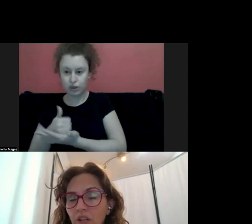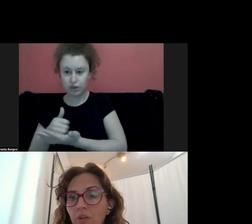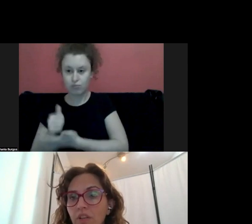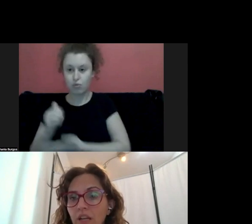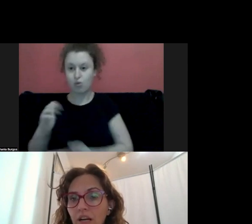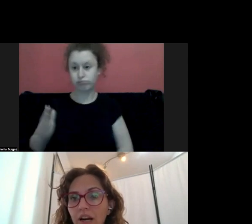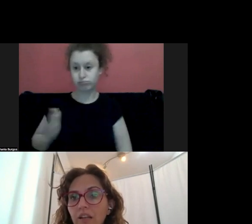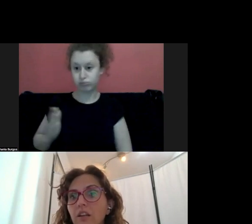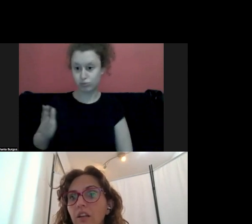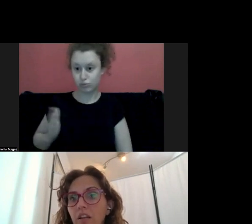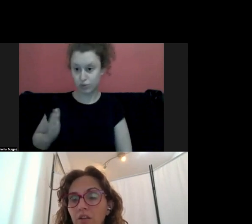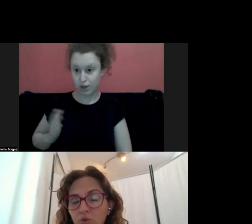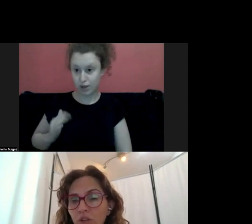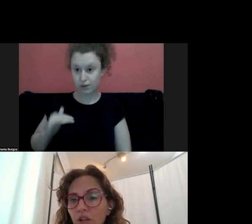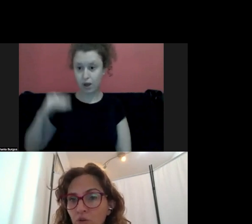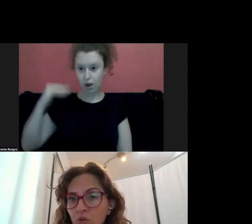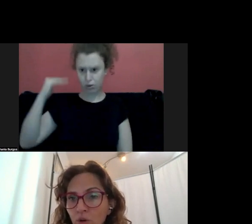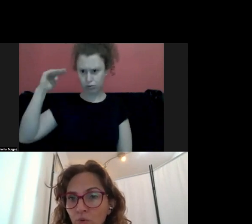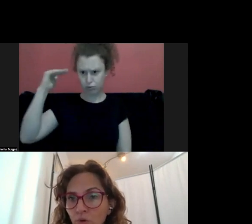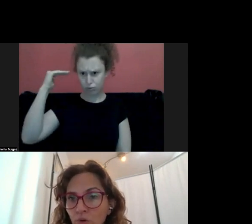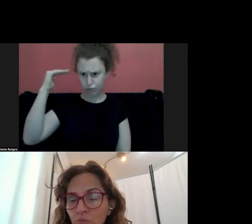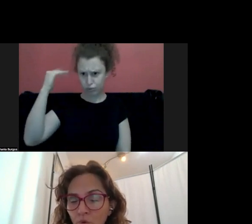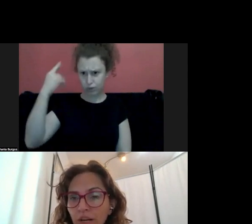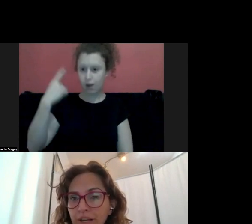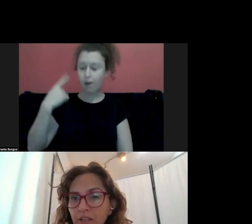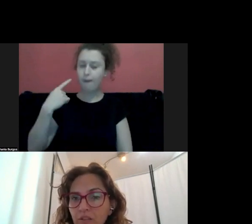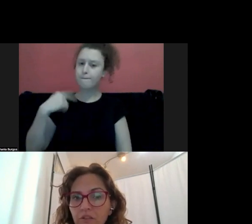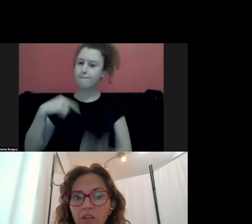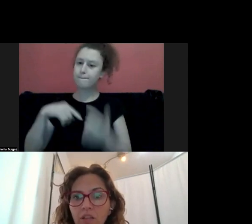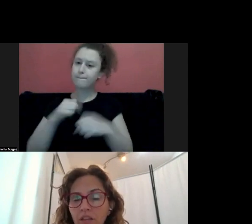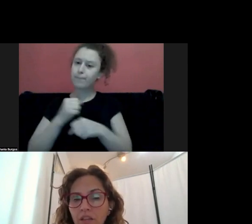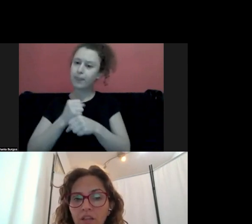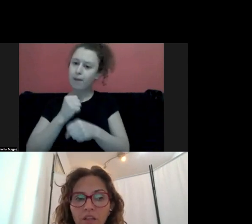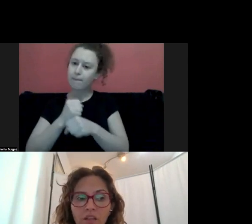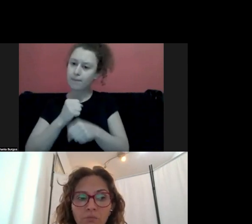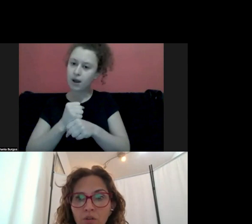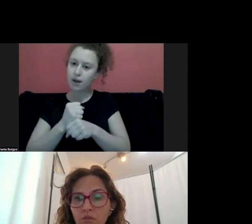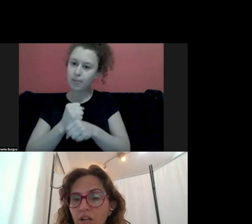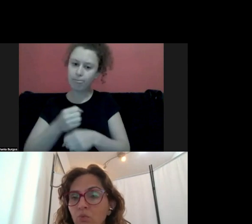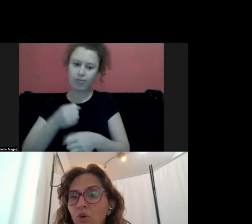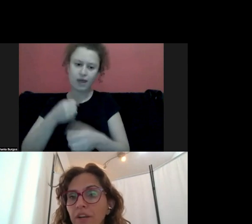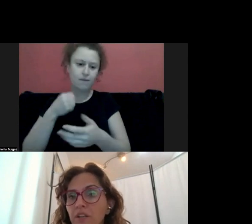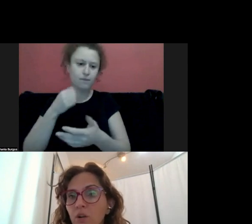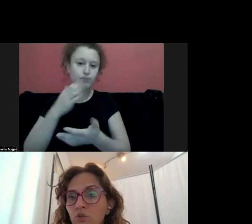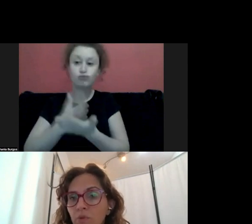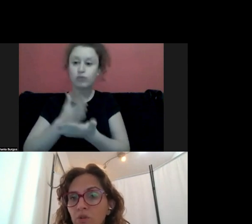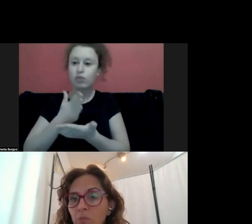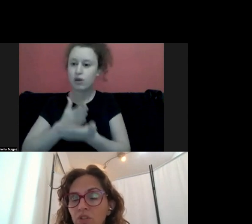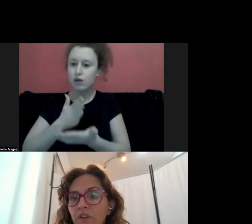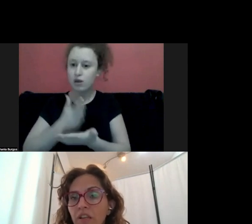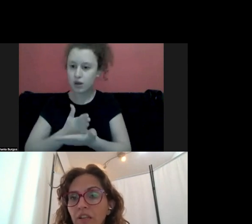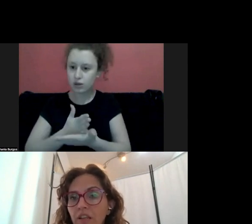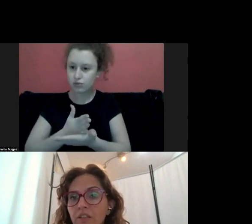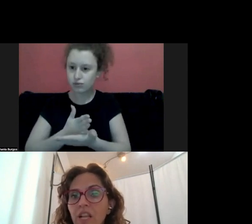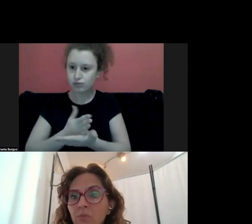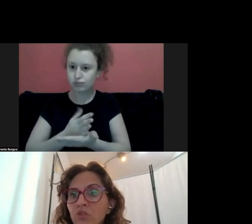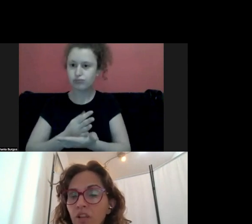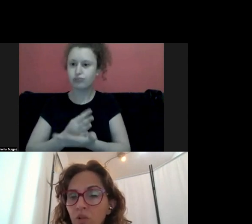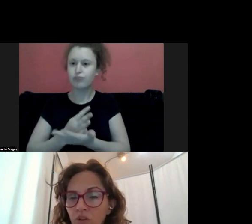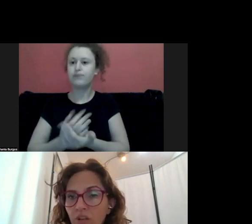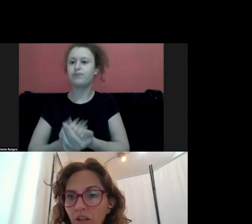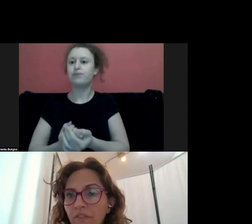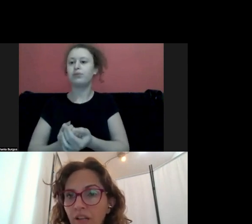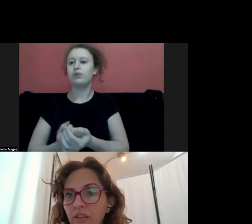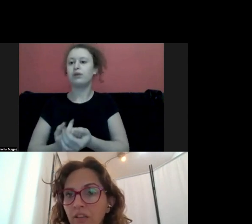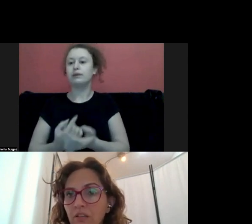por reivindicar sus derechos como mujeres y que, bueno, las mujeres y los hombres somos diferentes, tenemos